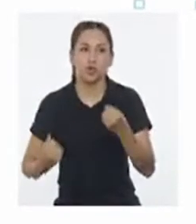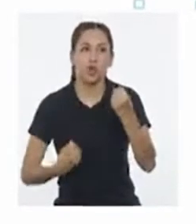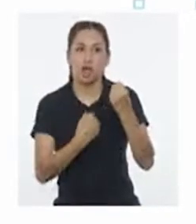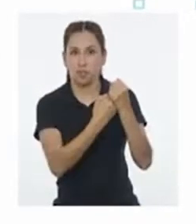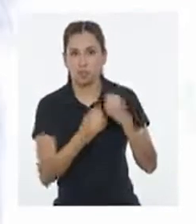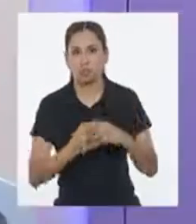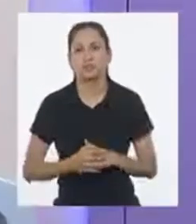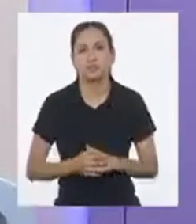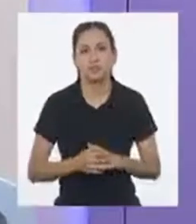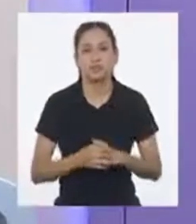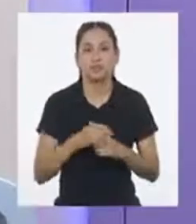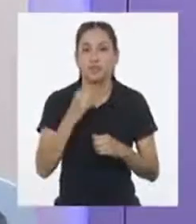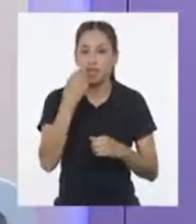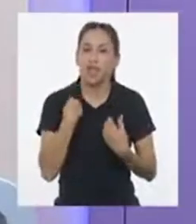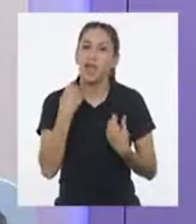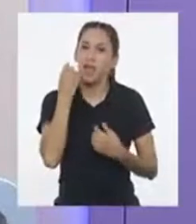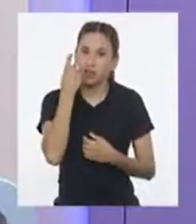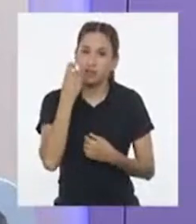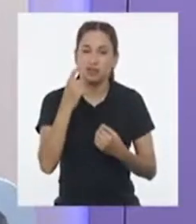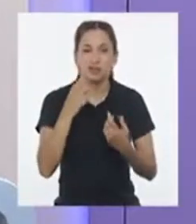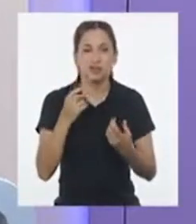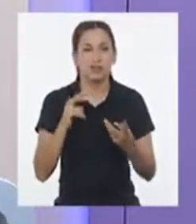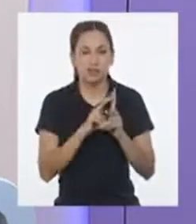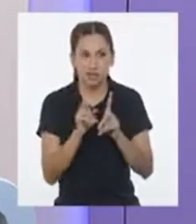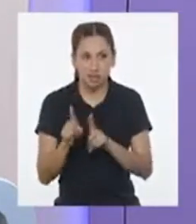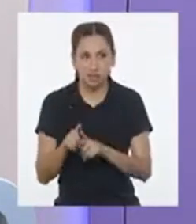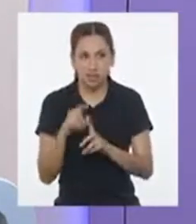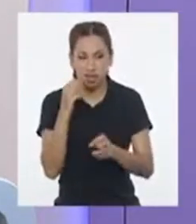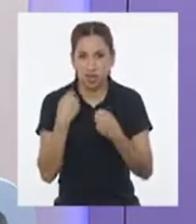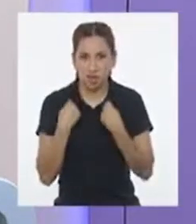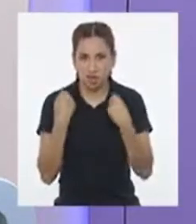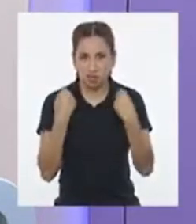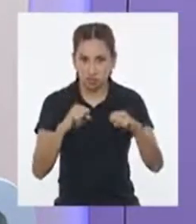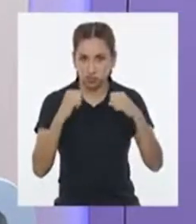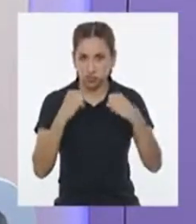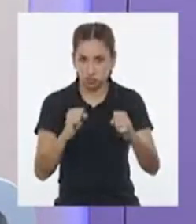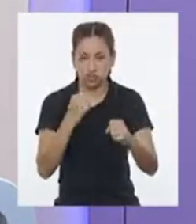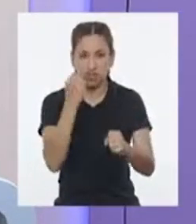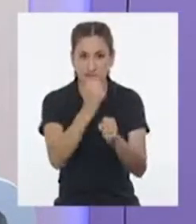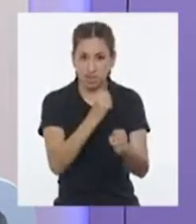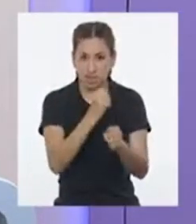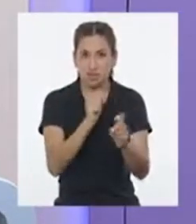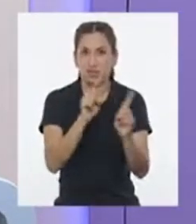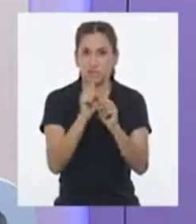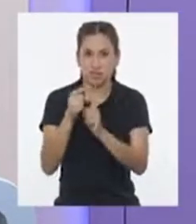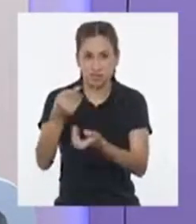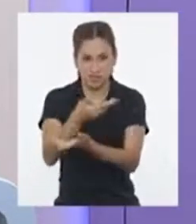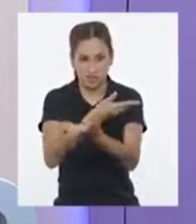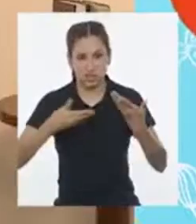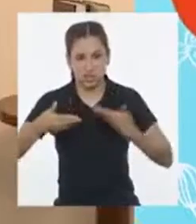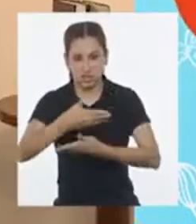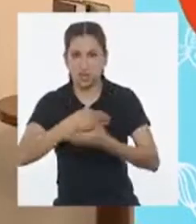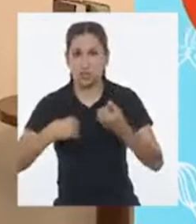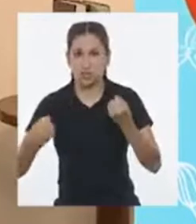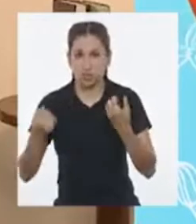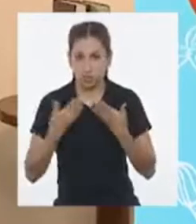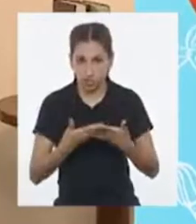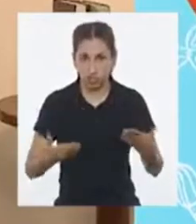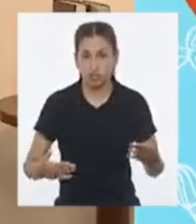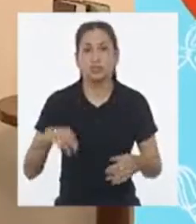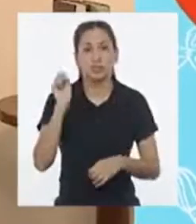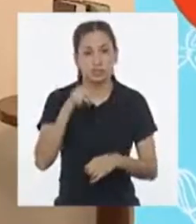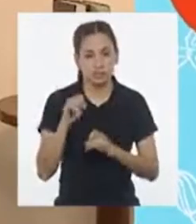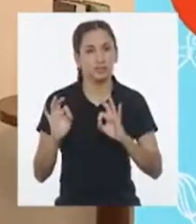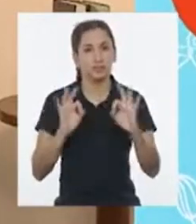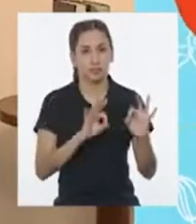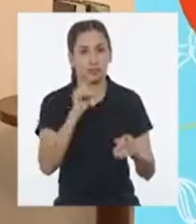del Estado. Veo que además de intercambio de fuerza de trabajo, también existía intercambio de bienes.